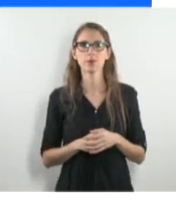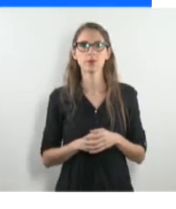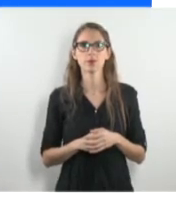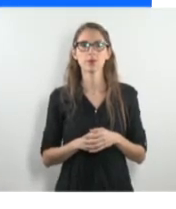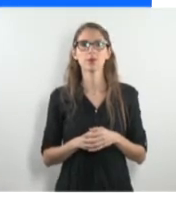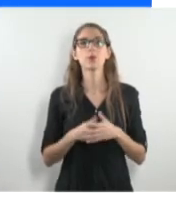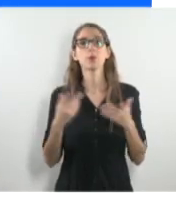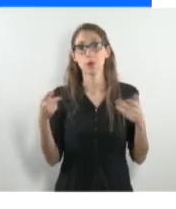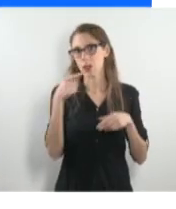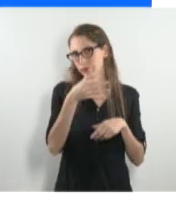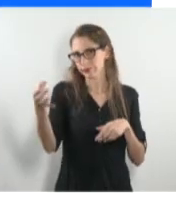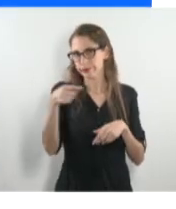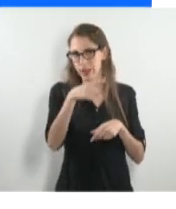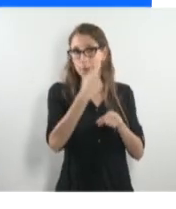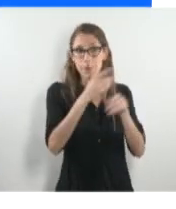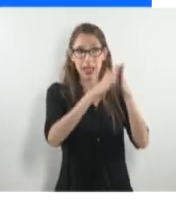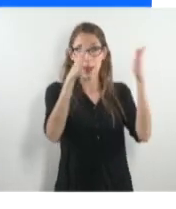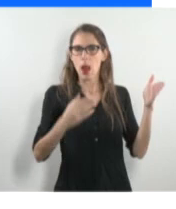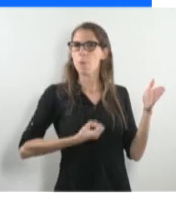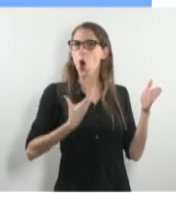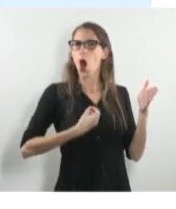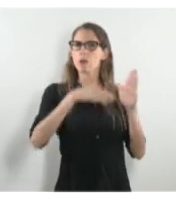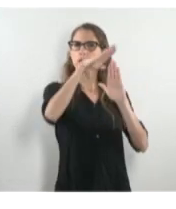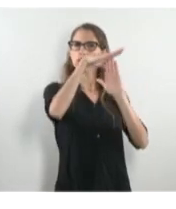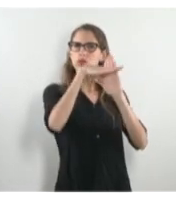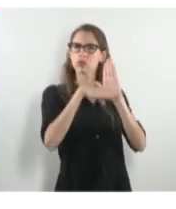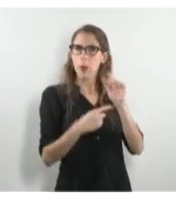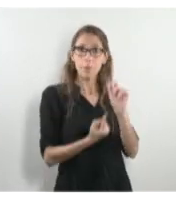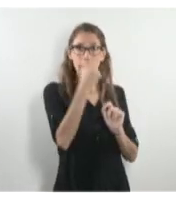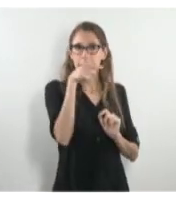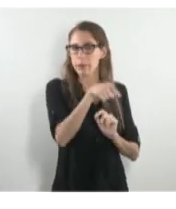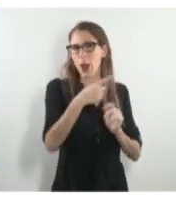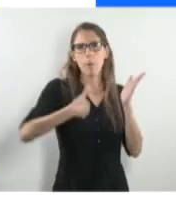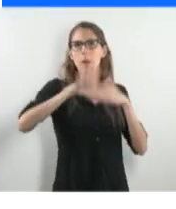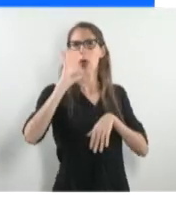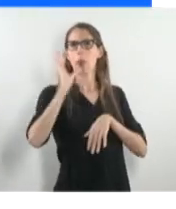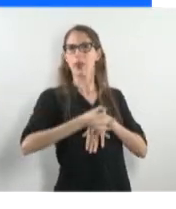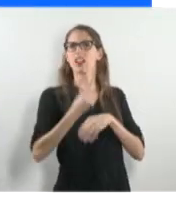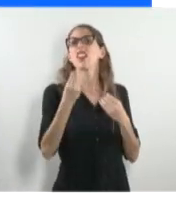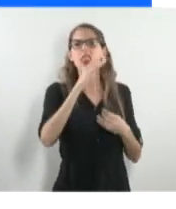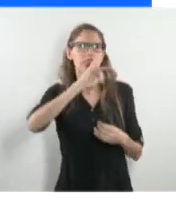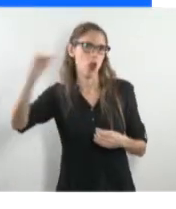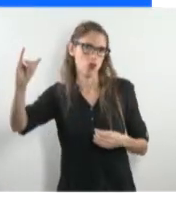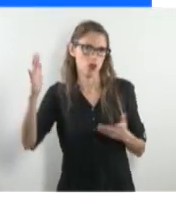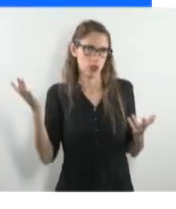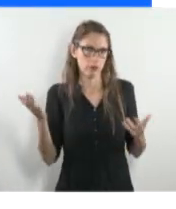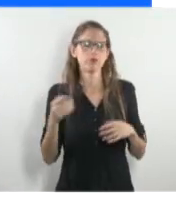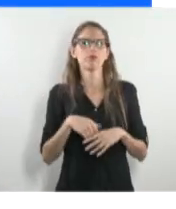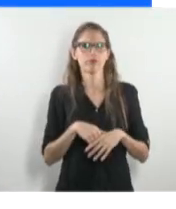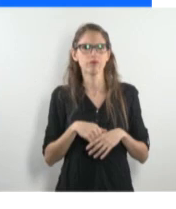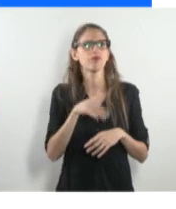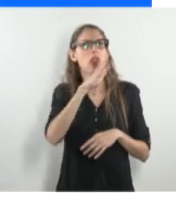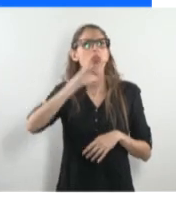Sí, en la primera parte del poema, fuertemente lo que aparece es una denuncia. Es una denuncia sobre